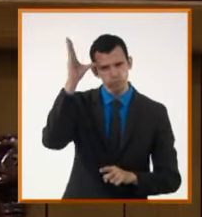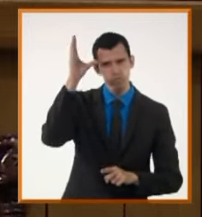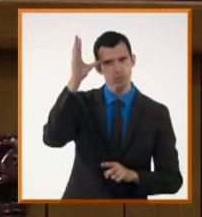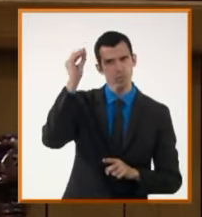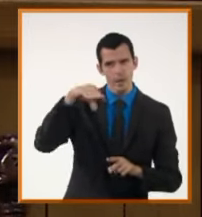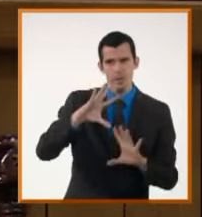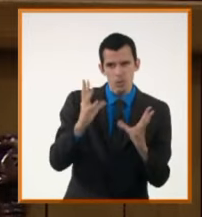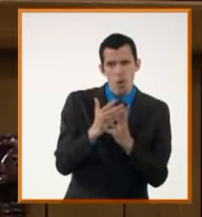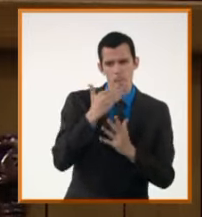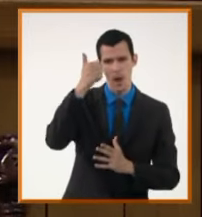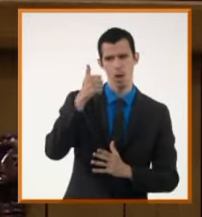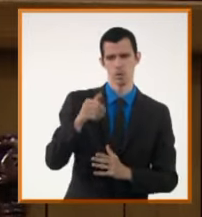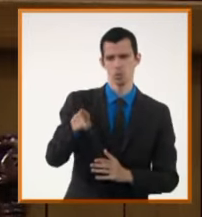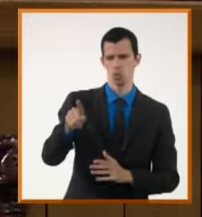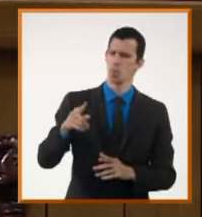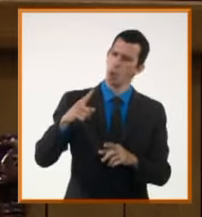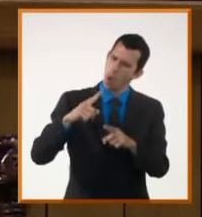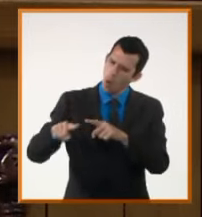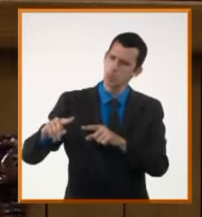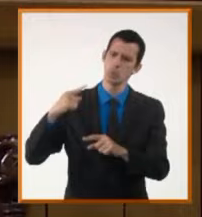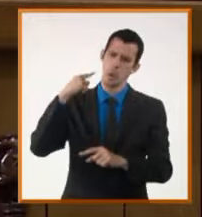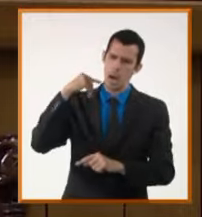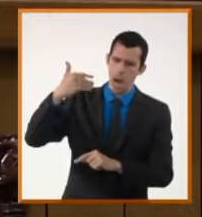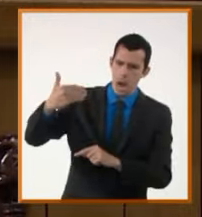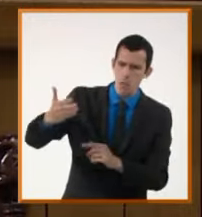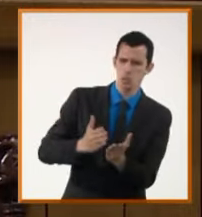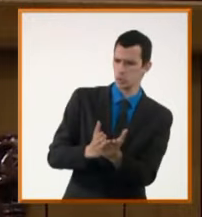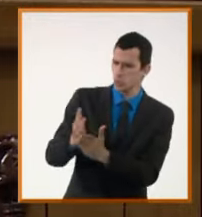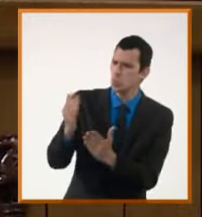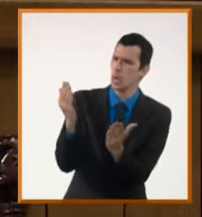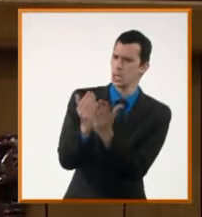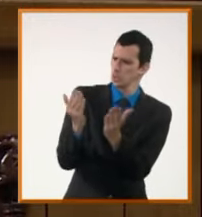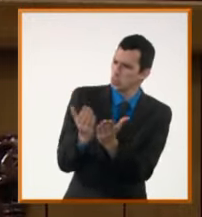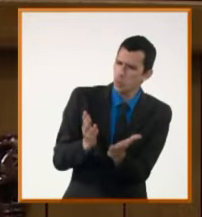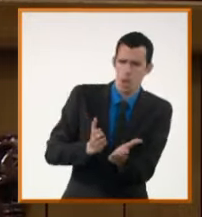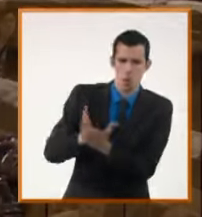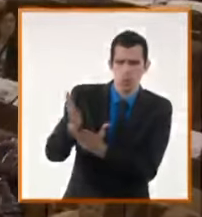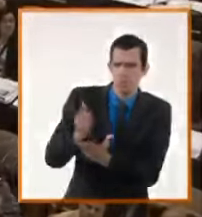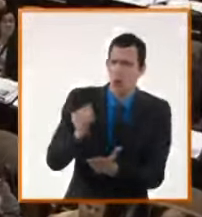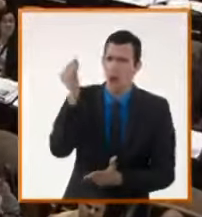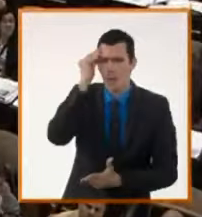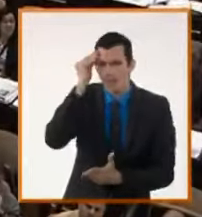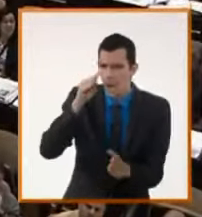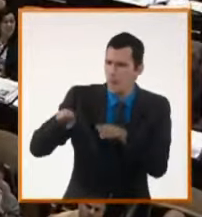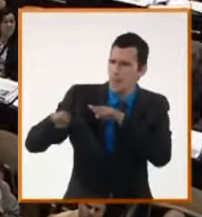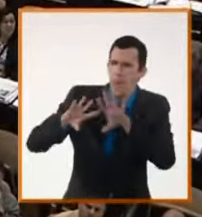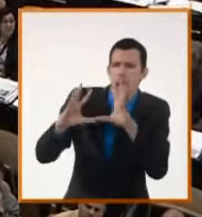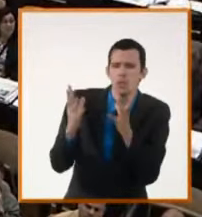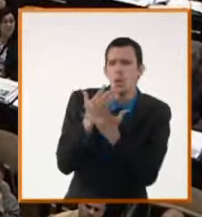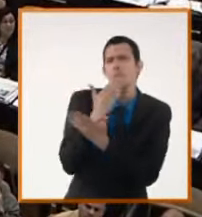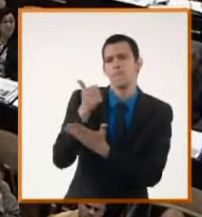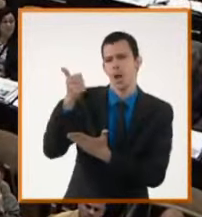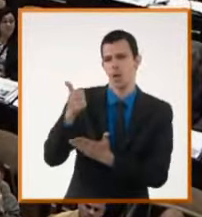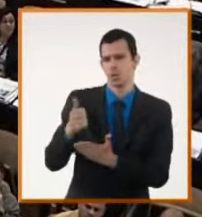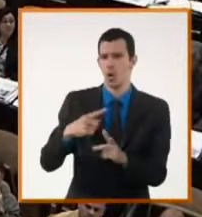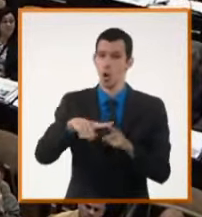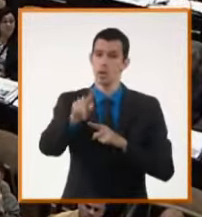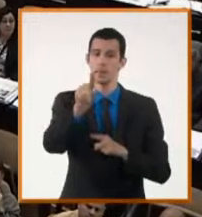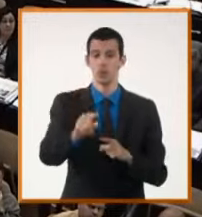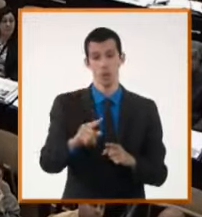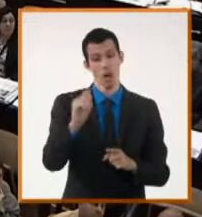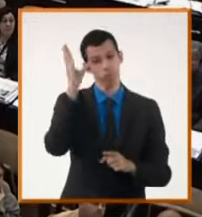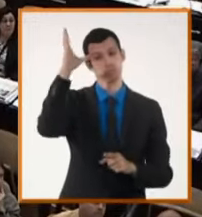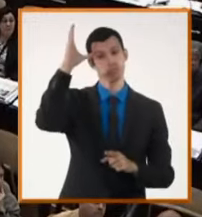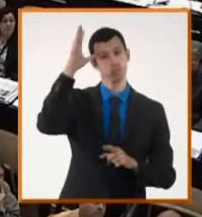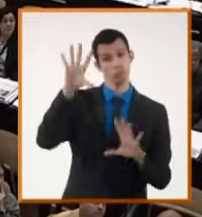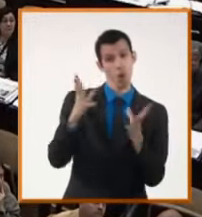Gobierno. Estoy concluyendo y también en todo el tema del enfrentamiento y